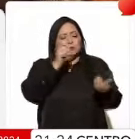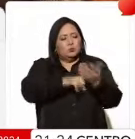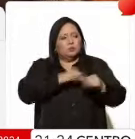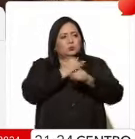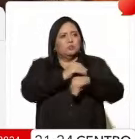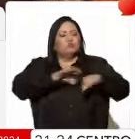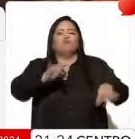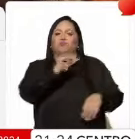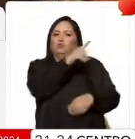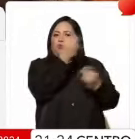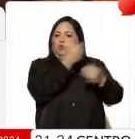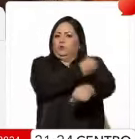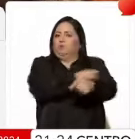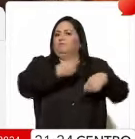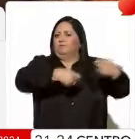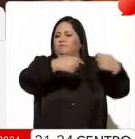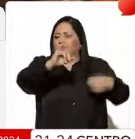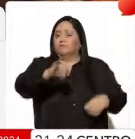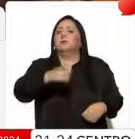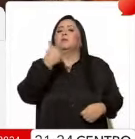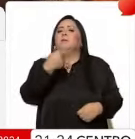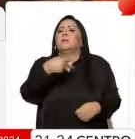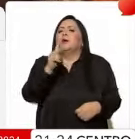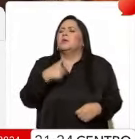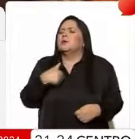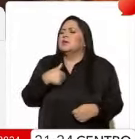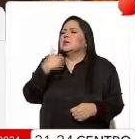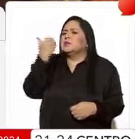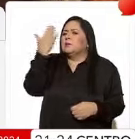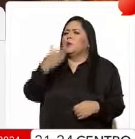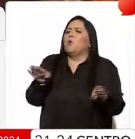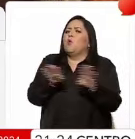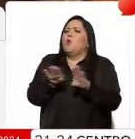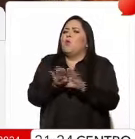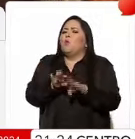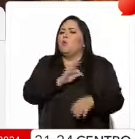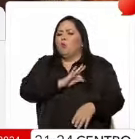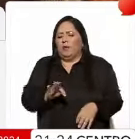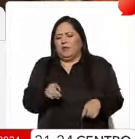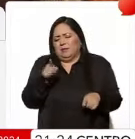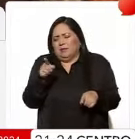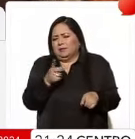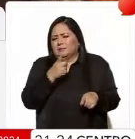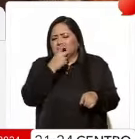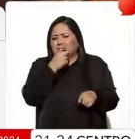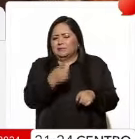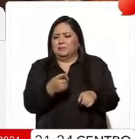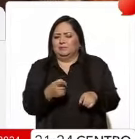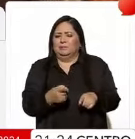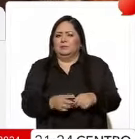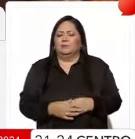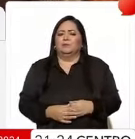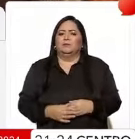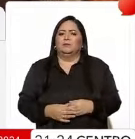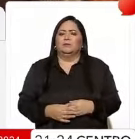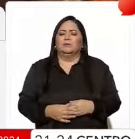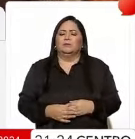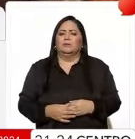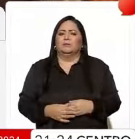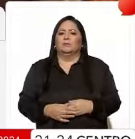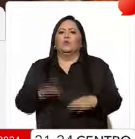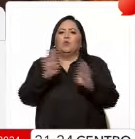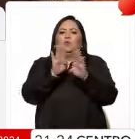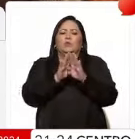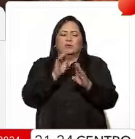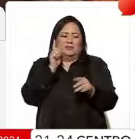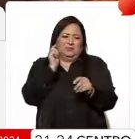de nepotismo. Además de este punto, yo quisiera saber cómo podemos interpretar el hecho de que se haga una